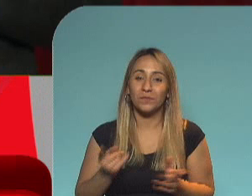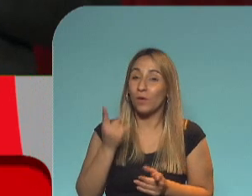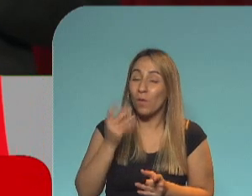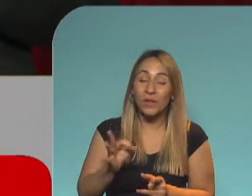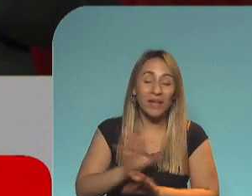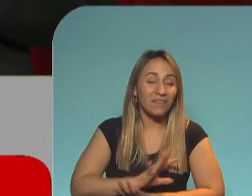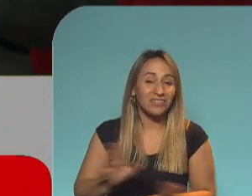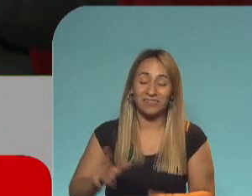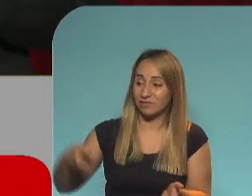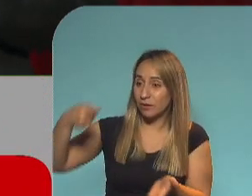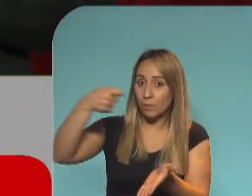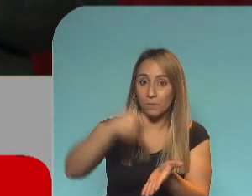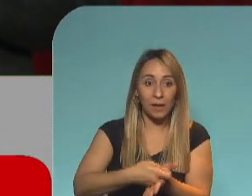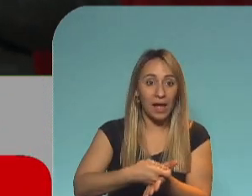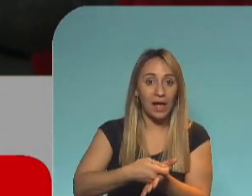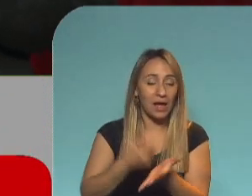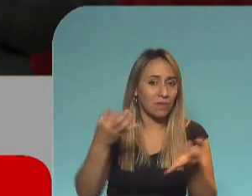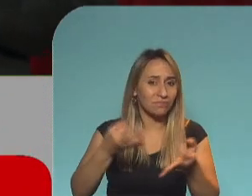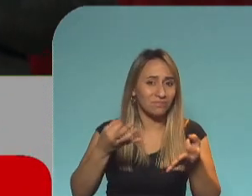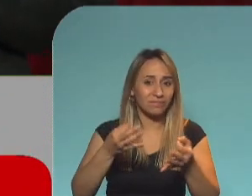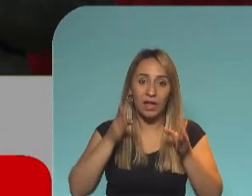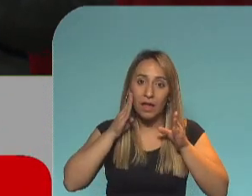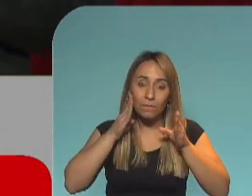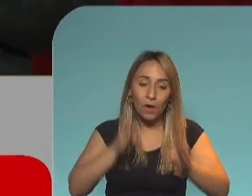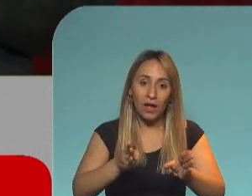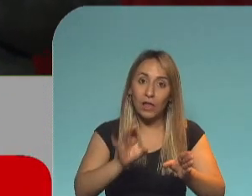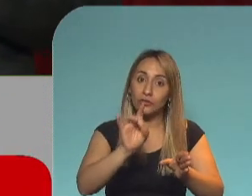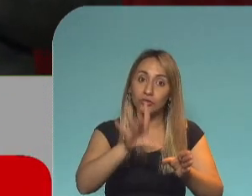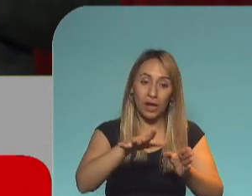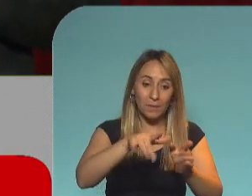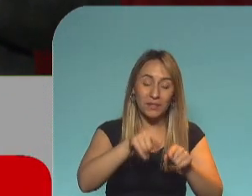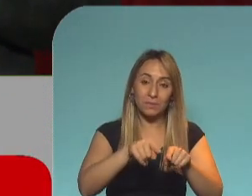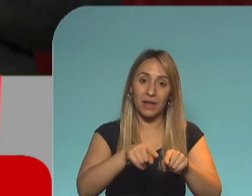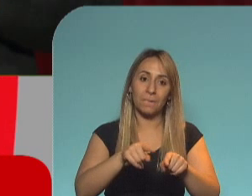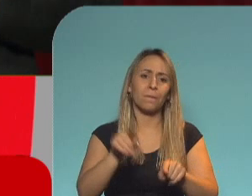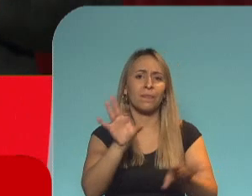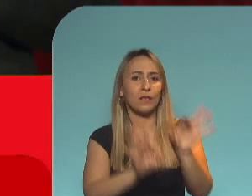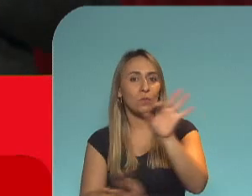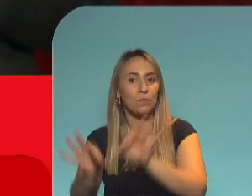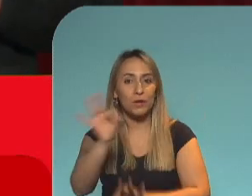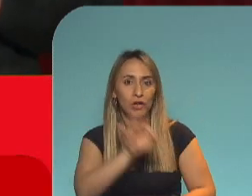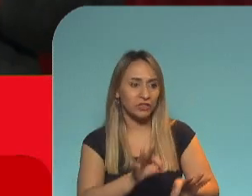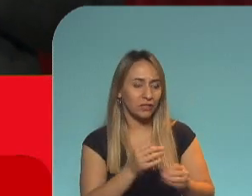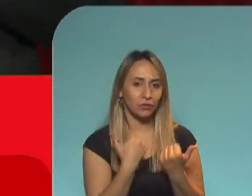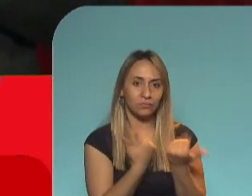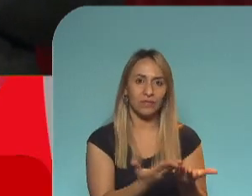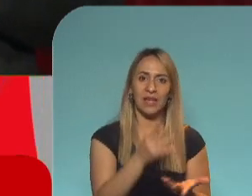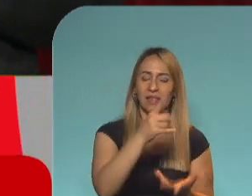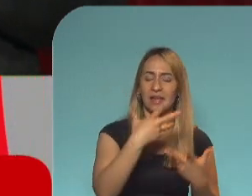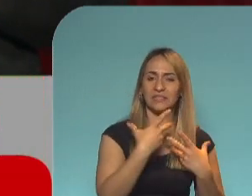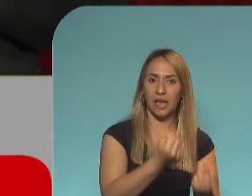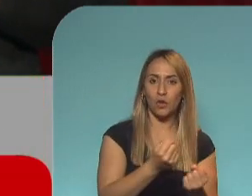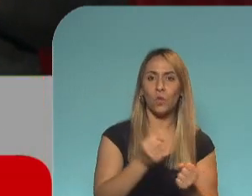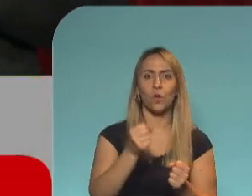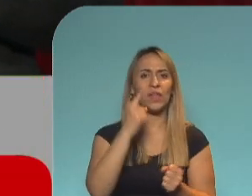exclusivo que está enfocado pura y exclusivamente a proyectos sanitarios e industriales, a